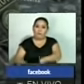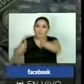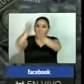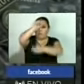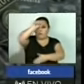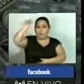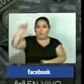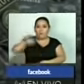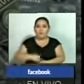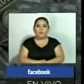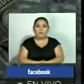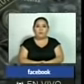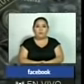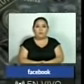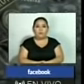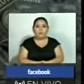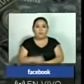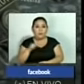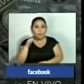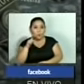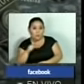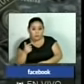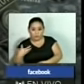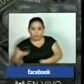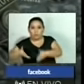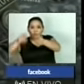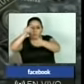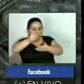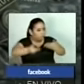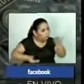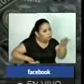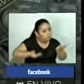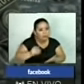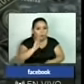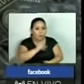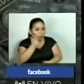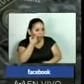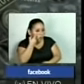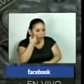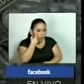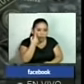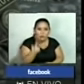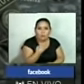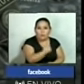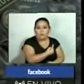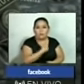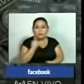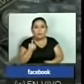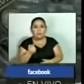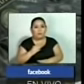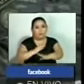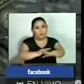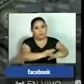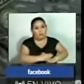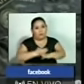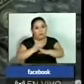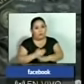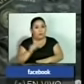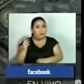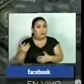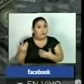que estamos al servicio de la patria, protegiendo a nuestra población de